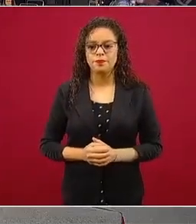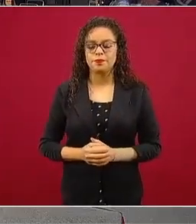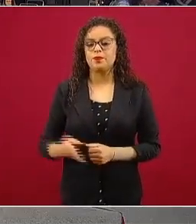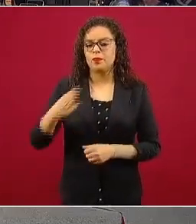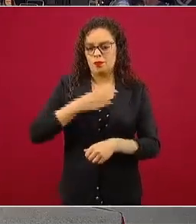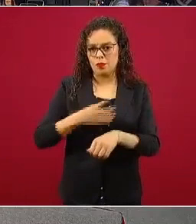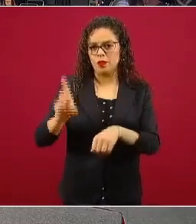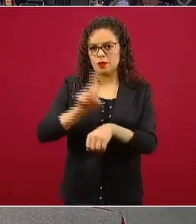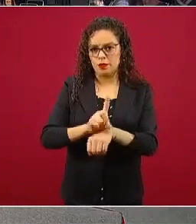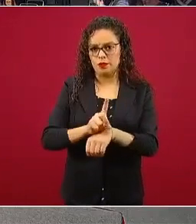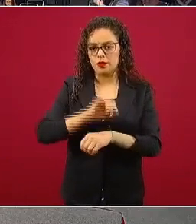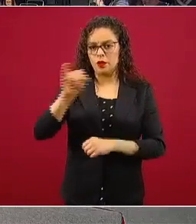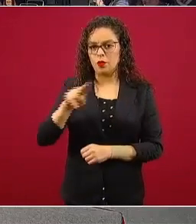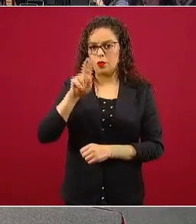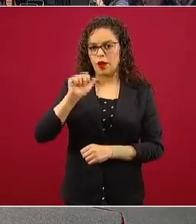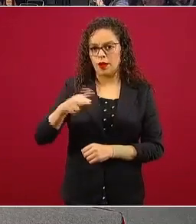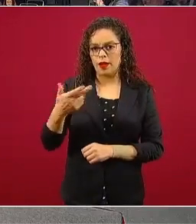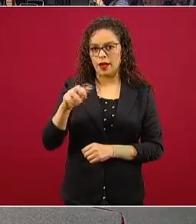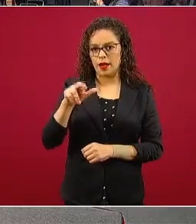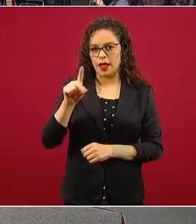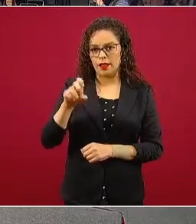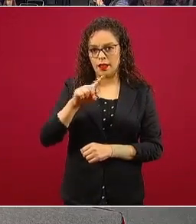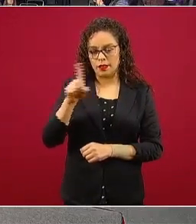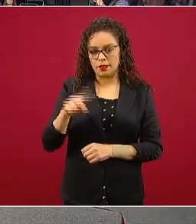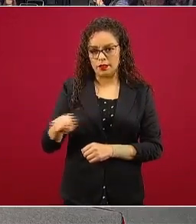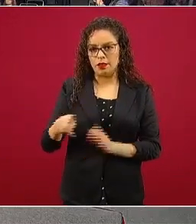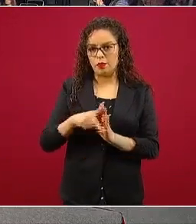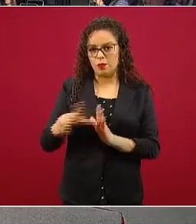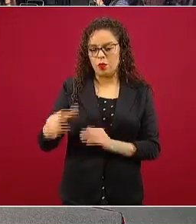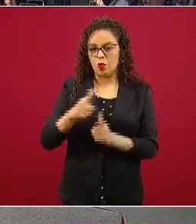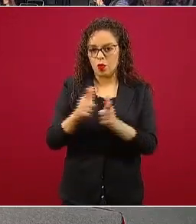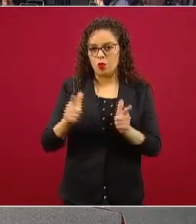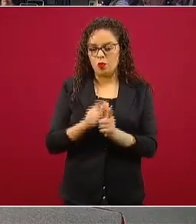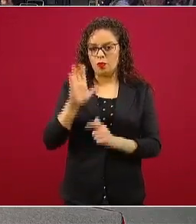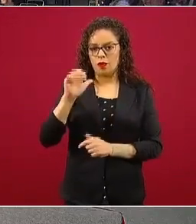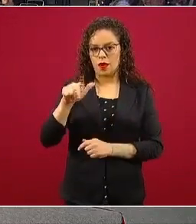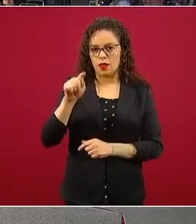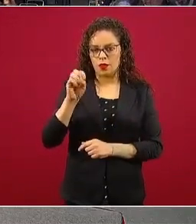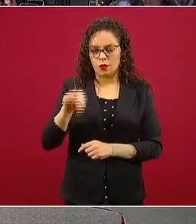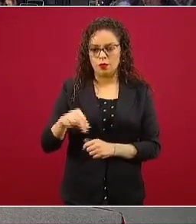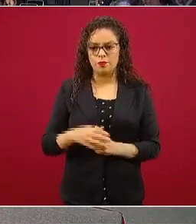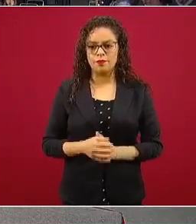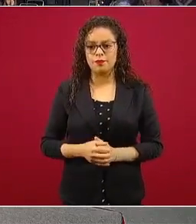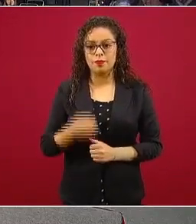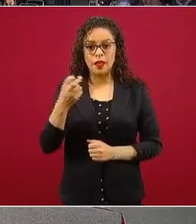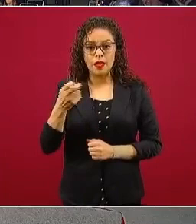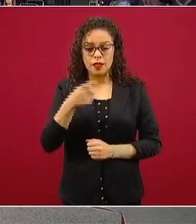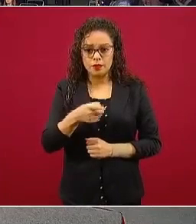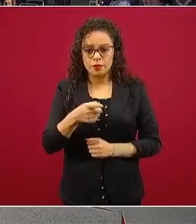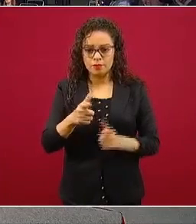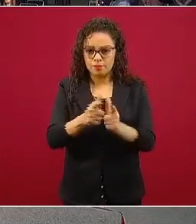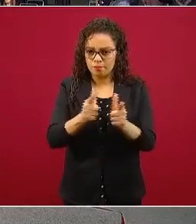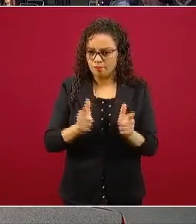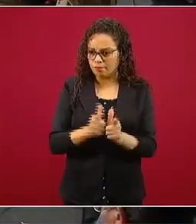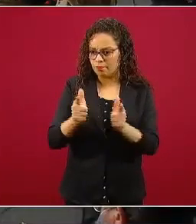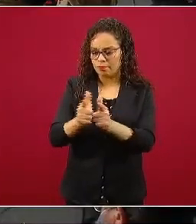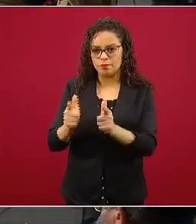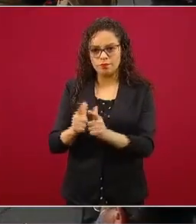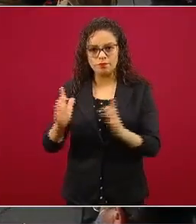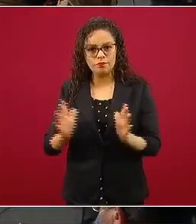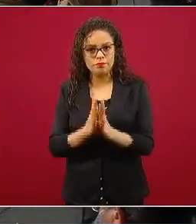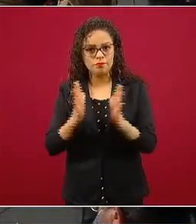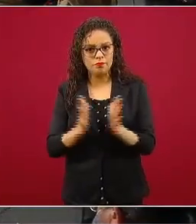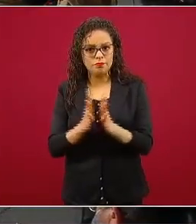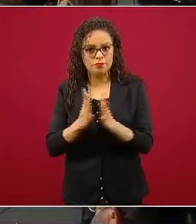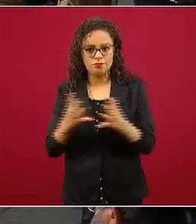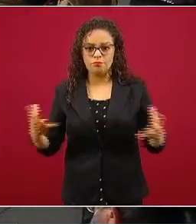Buenos días. Juan Hernández, del periódico Basta y el Grupo Cantón. Sobre estos equipos, estos grupos que están participando en estas